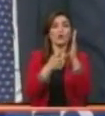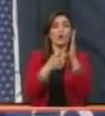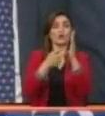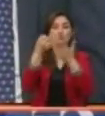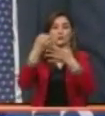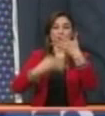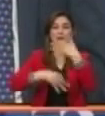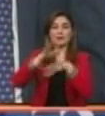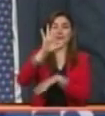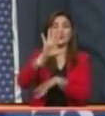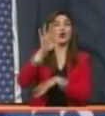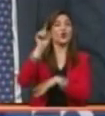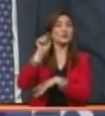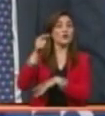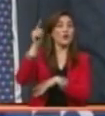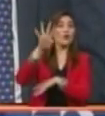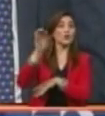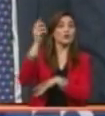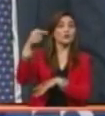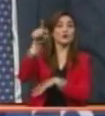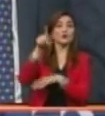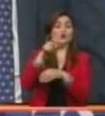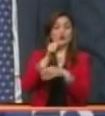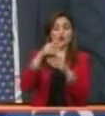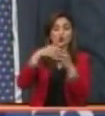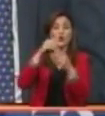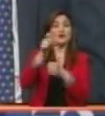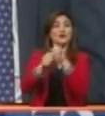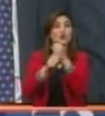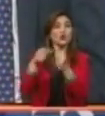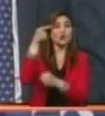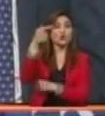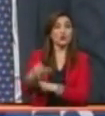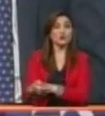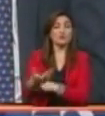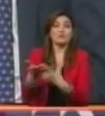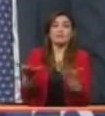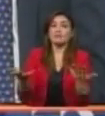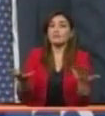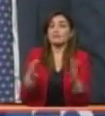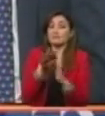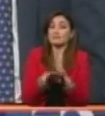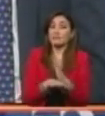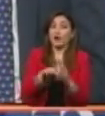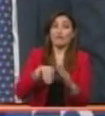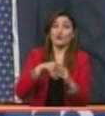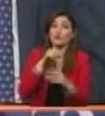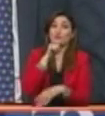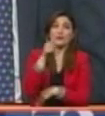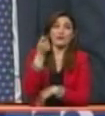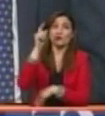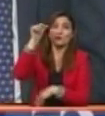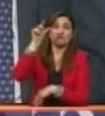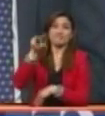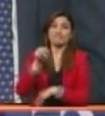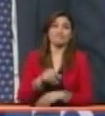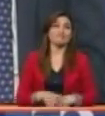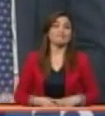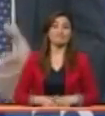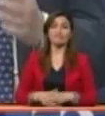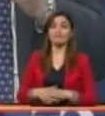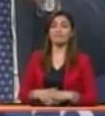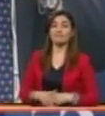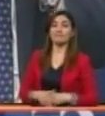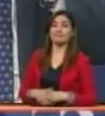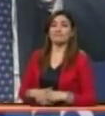5.400 millones de dólares en el siguiente año, es decir, no alcanzaría para bajar el déficit fiscal. Ah, no, si